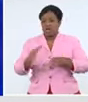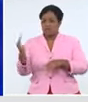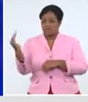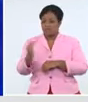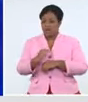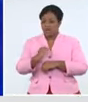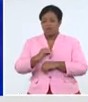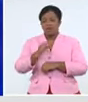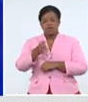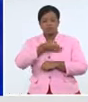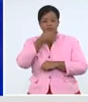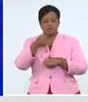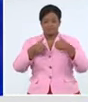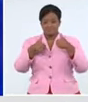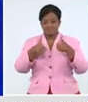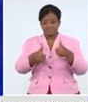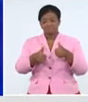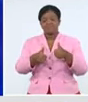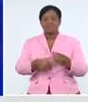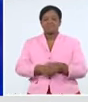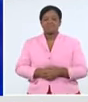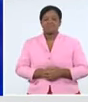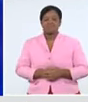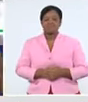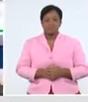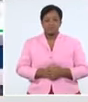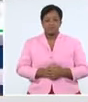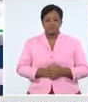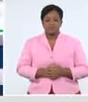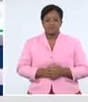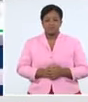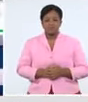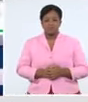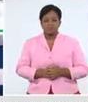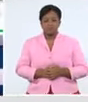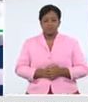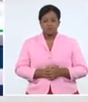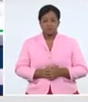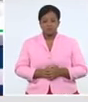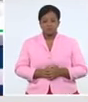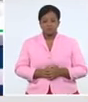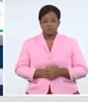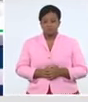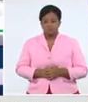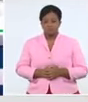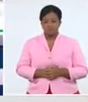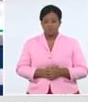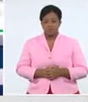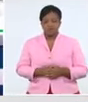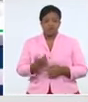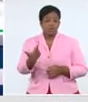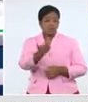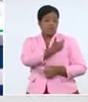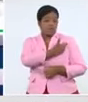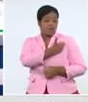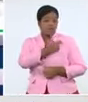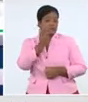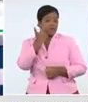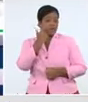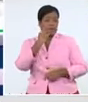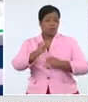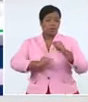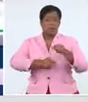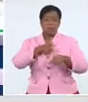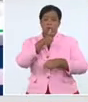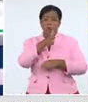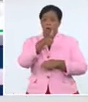ha avanzado esta campaña masiva de vacunación y mire que ha avanzado. Y sobre todo también con un impacto muy favorable en la